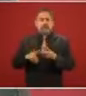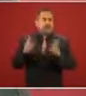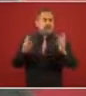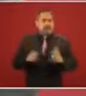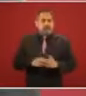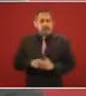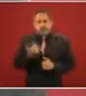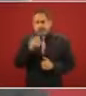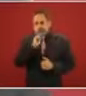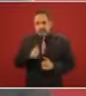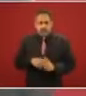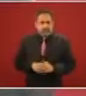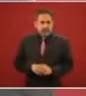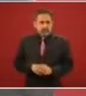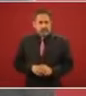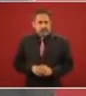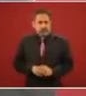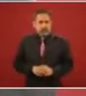y